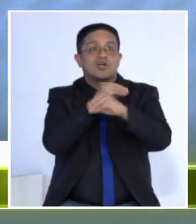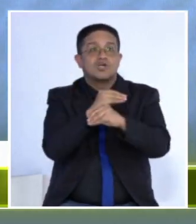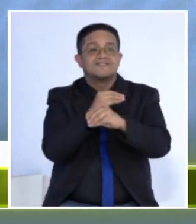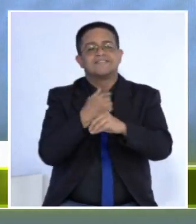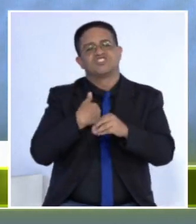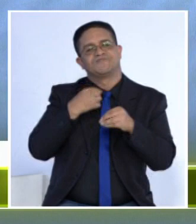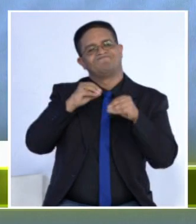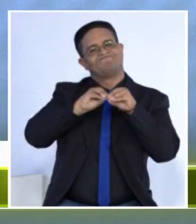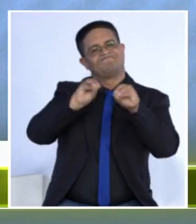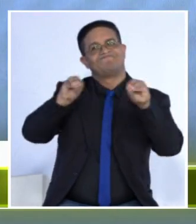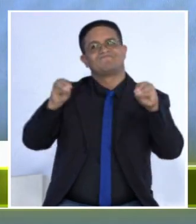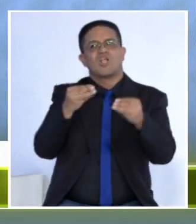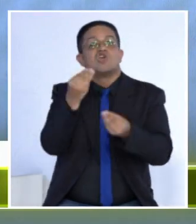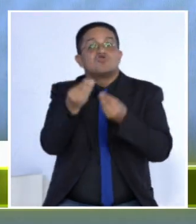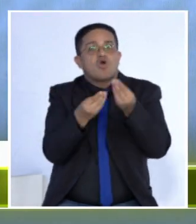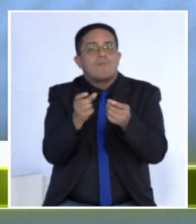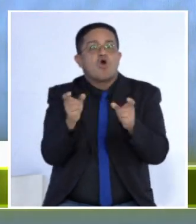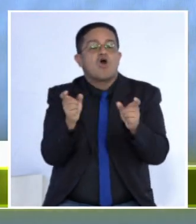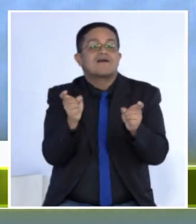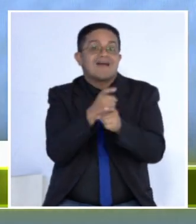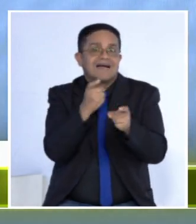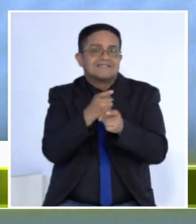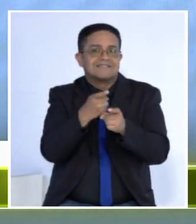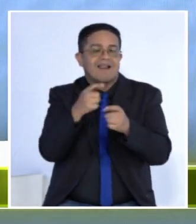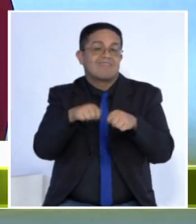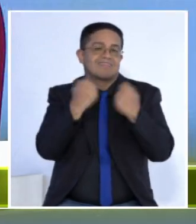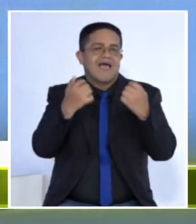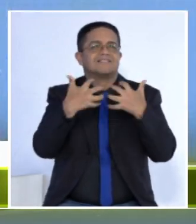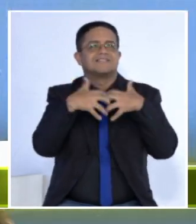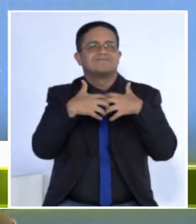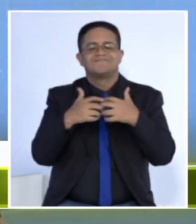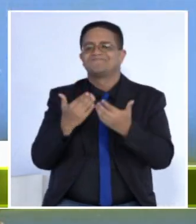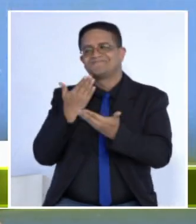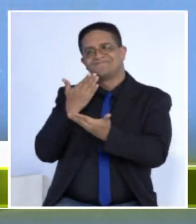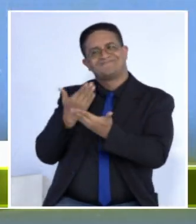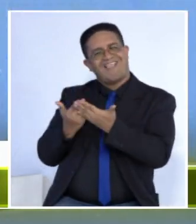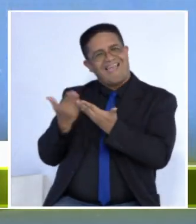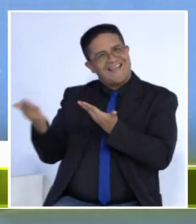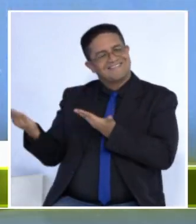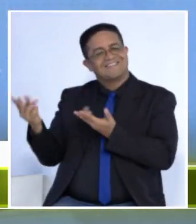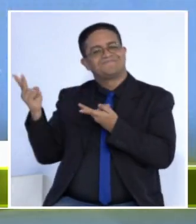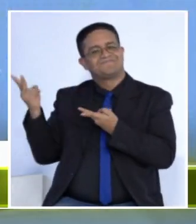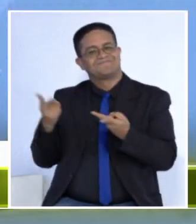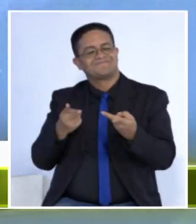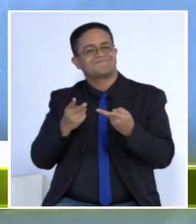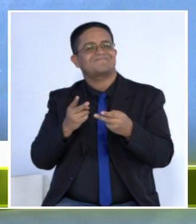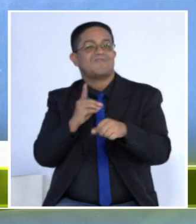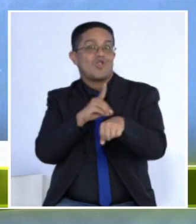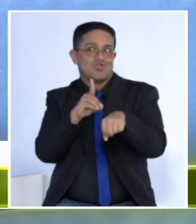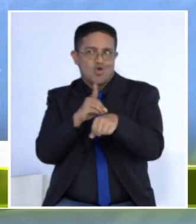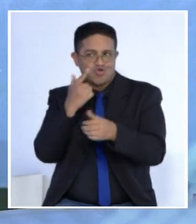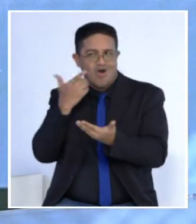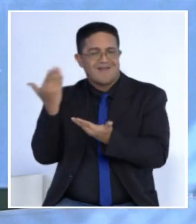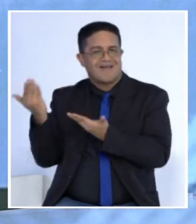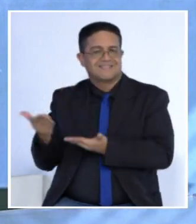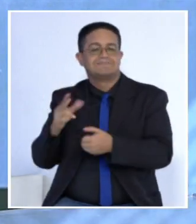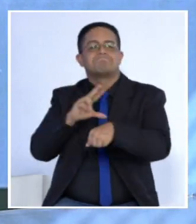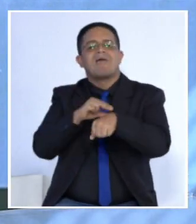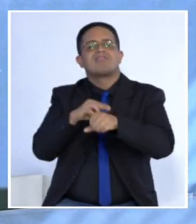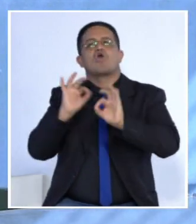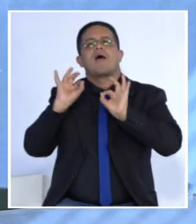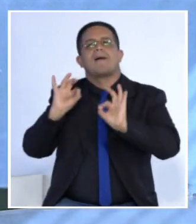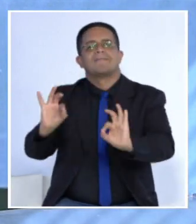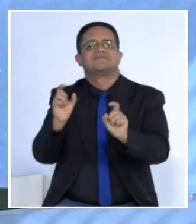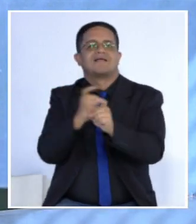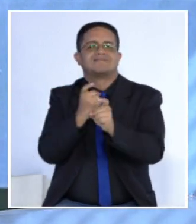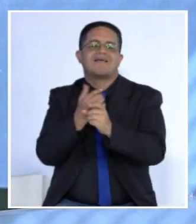cáncer afecta el cerebro. Gracias por acompañarnos. La doctora Francesca Almonte nos estuvo acompañando, médico